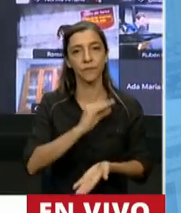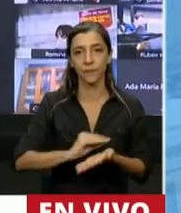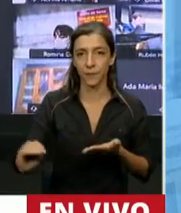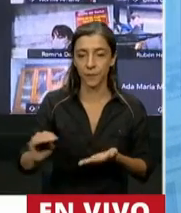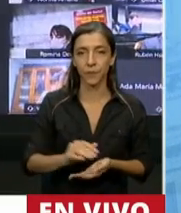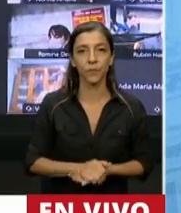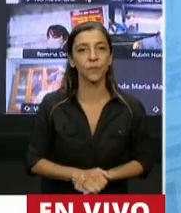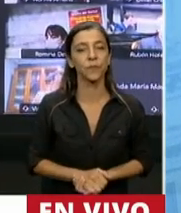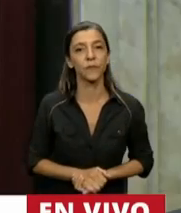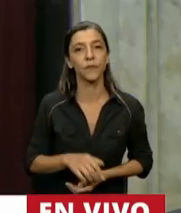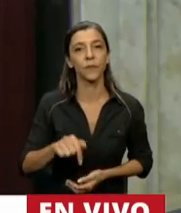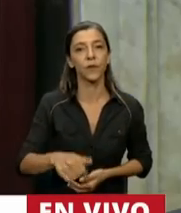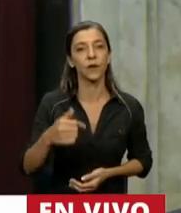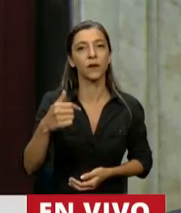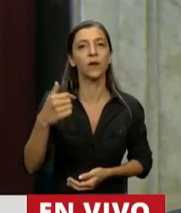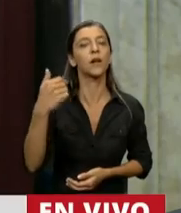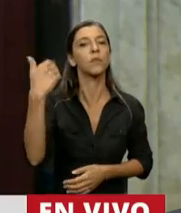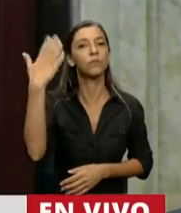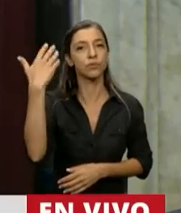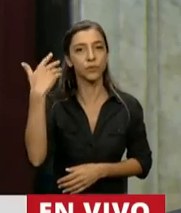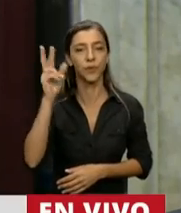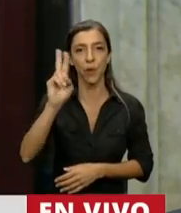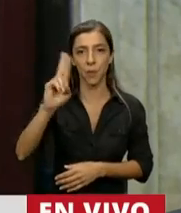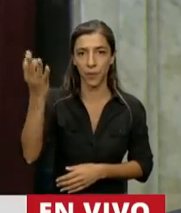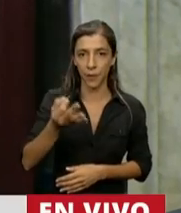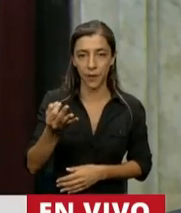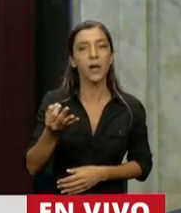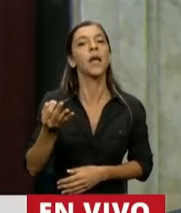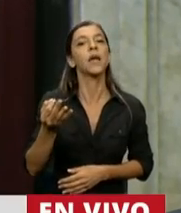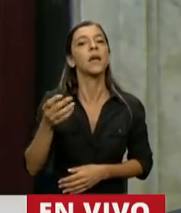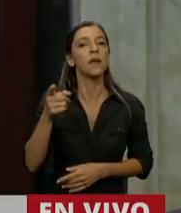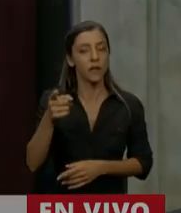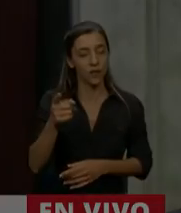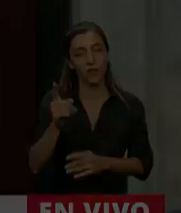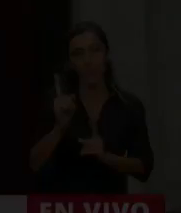la cuestión de privilegio se gira a la comisión de asuntos constitucionales